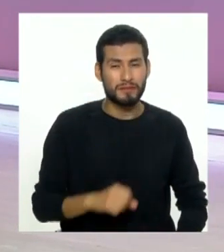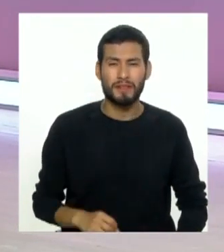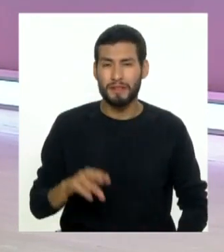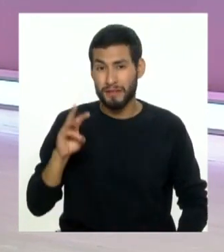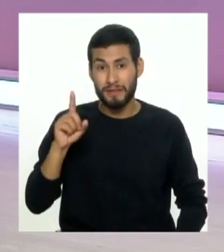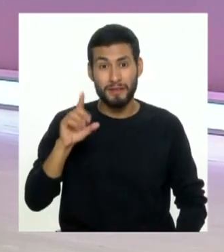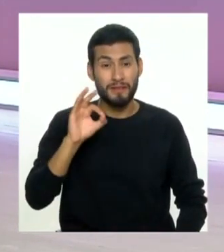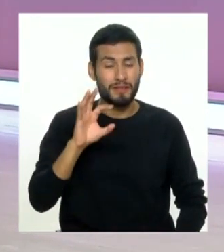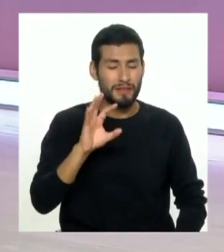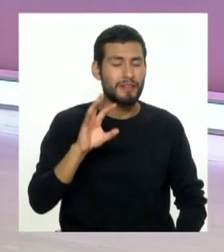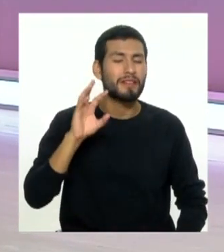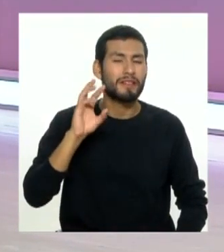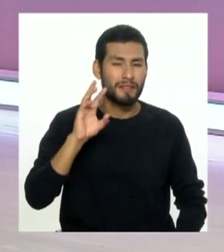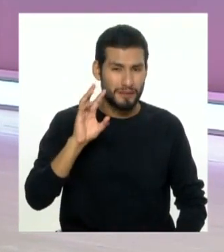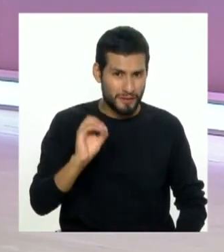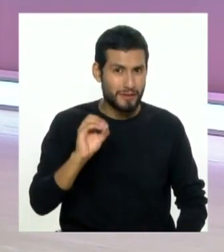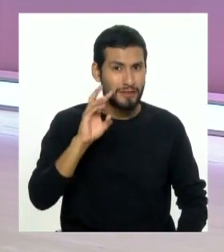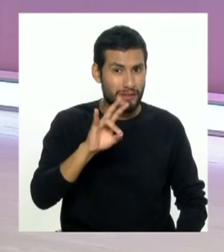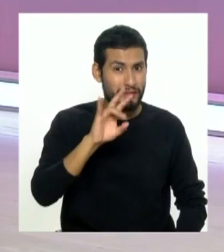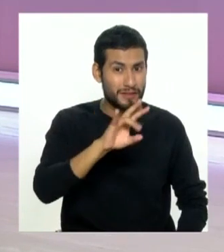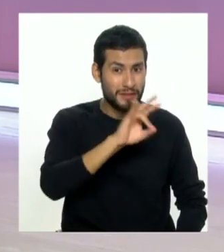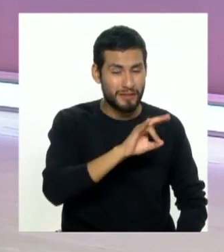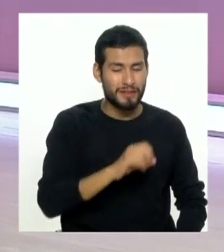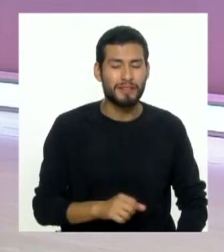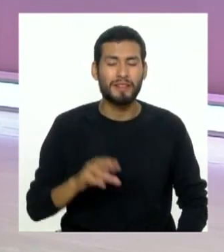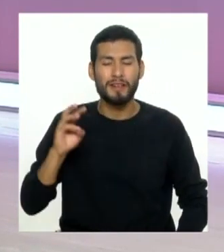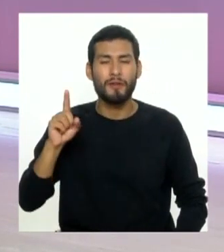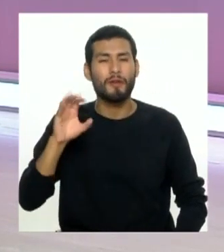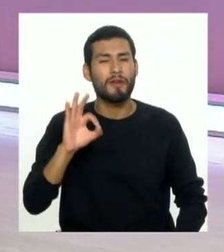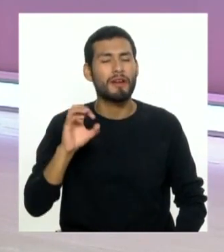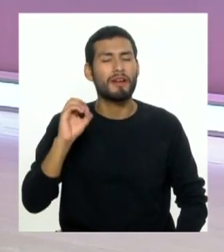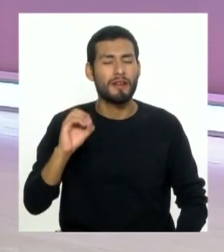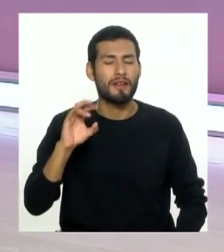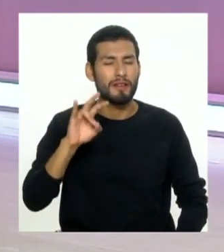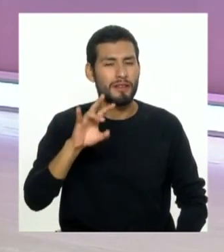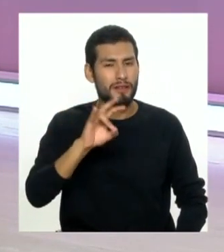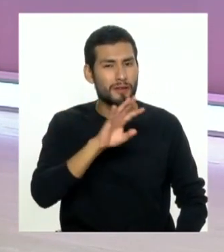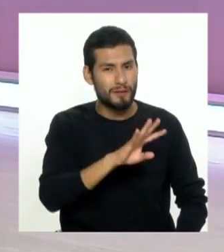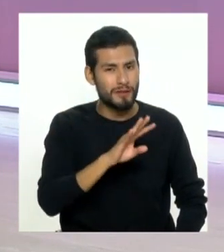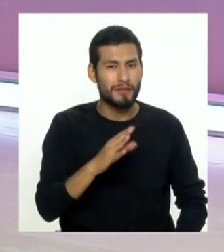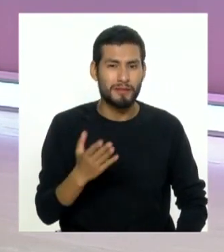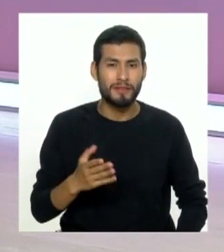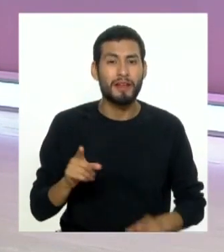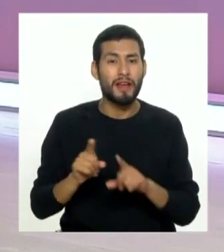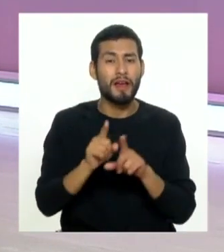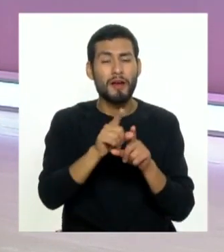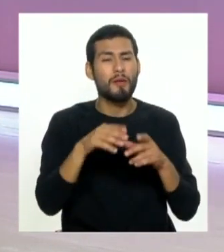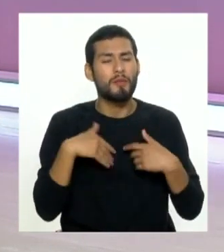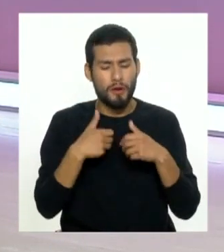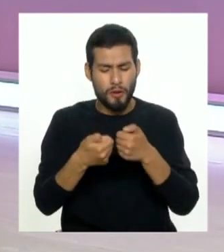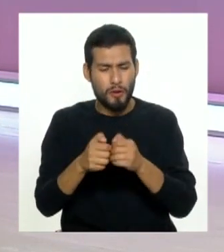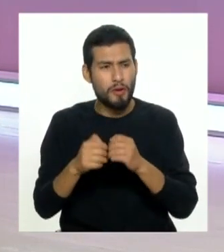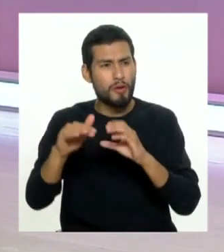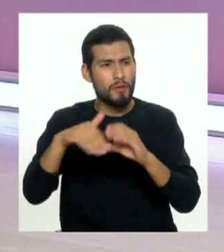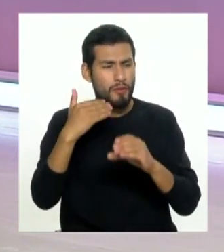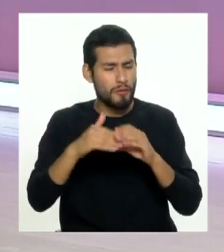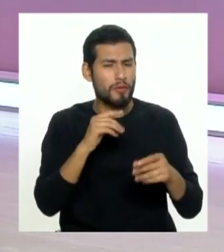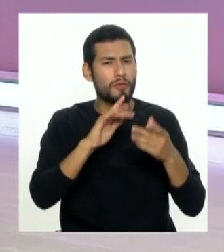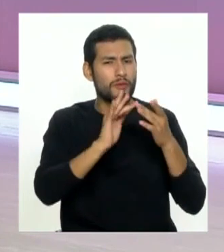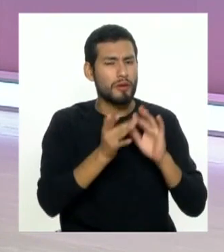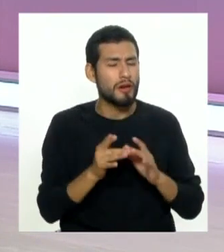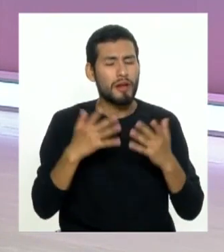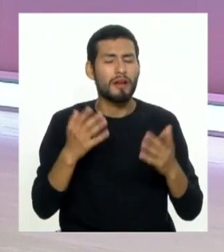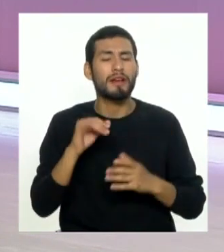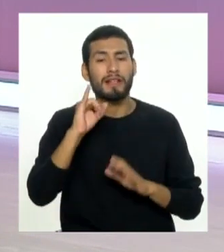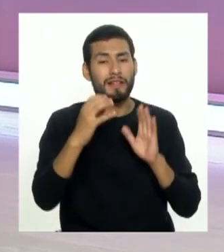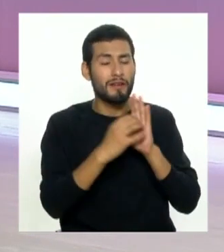el 619-0777 y el 619-0774. Y también nos pueden escribir a través de redes al